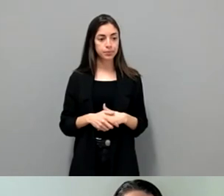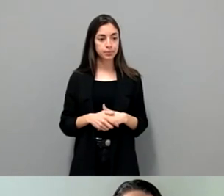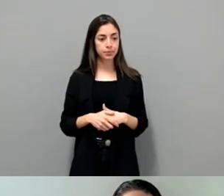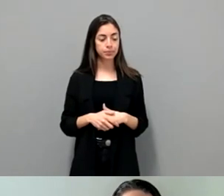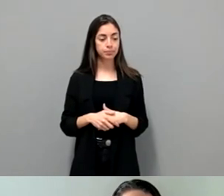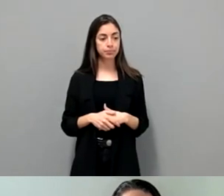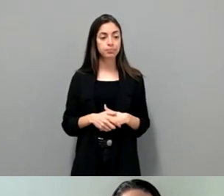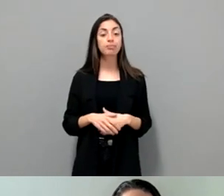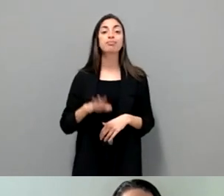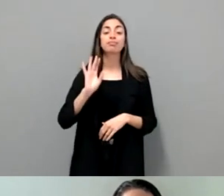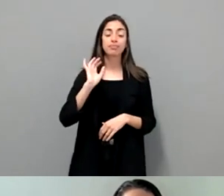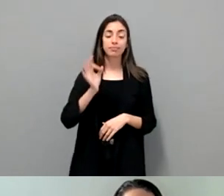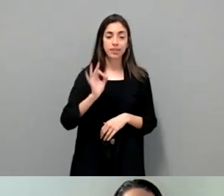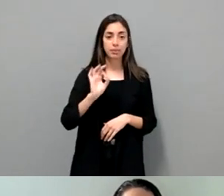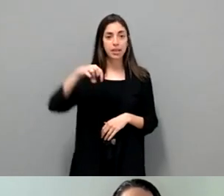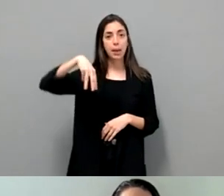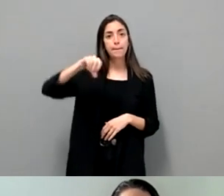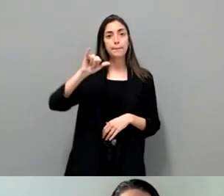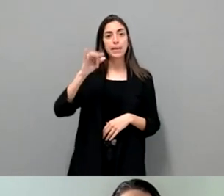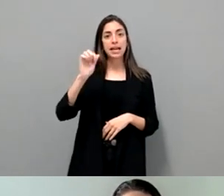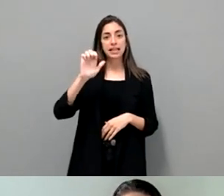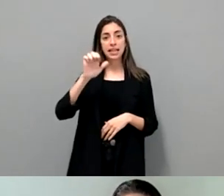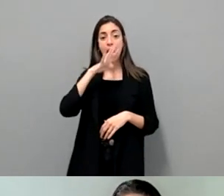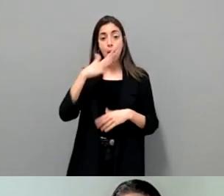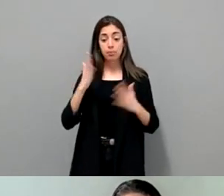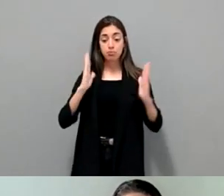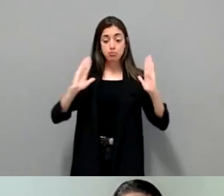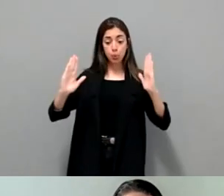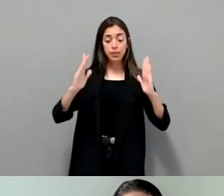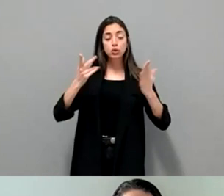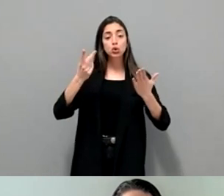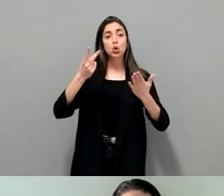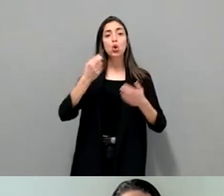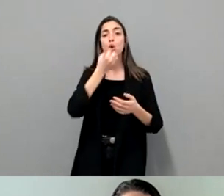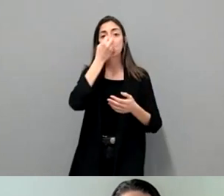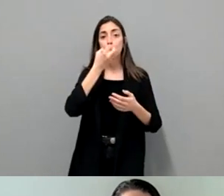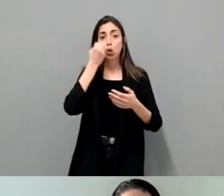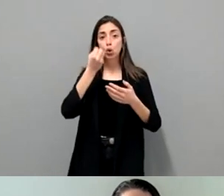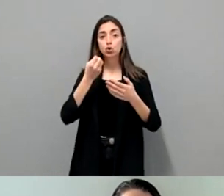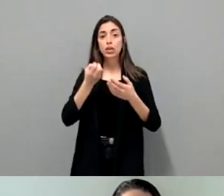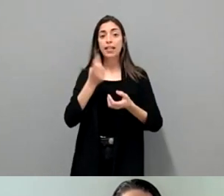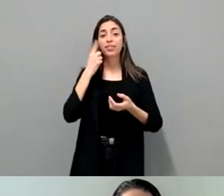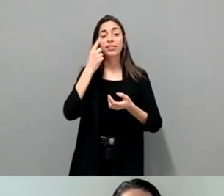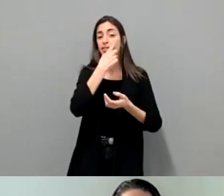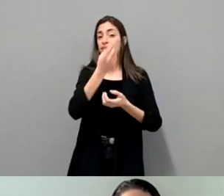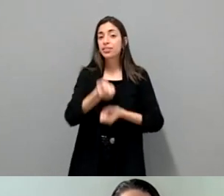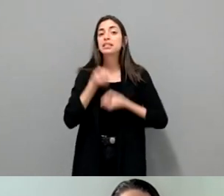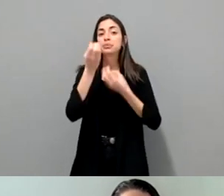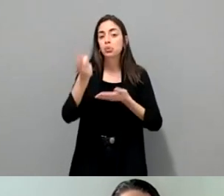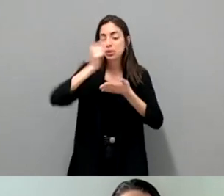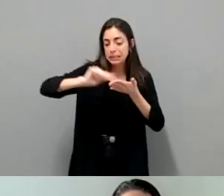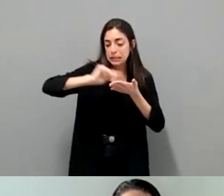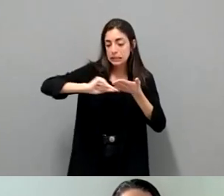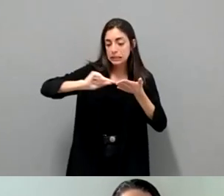Pues sí, Maite. En este momento Rosa está escribiendo su testimonio, ¿vale? No lo ha